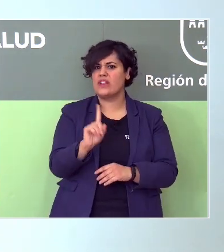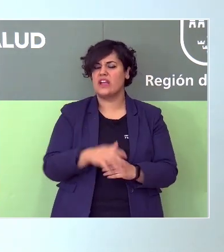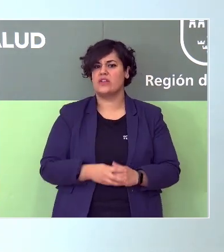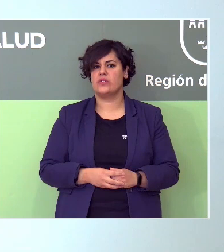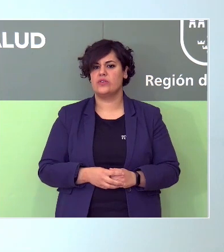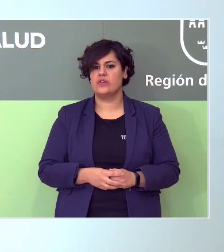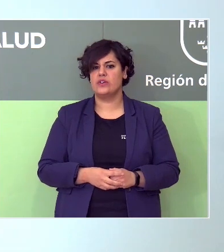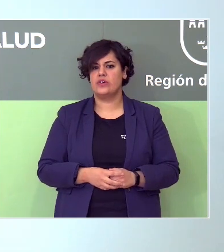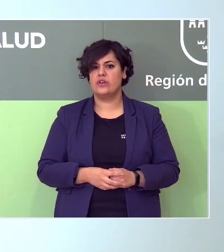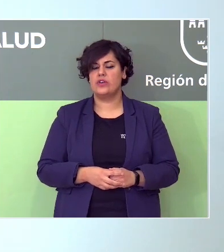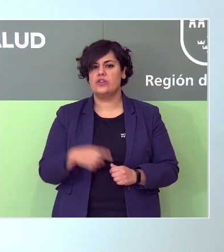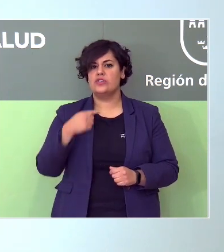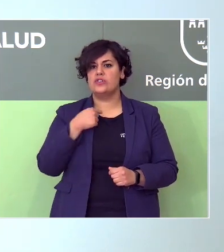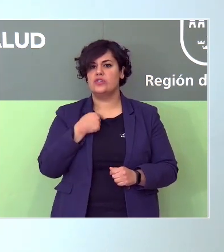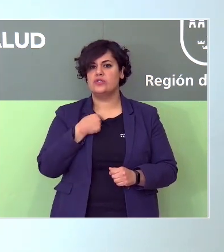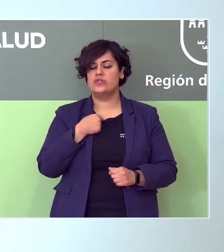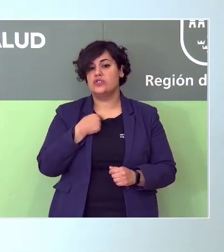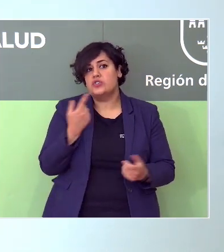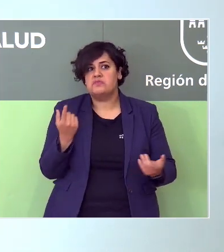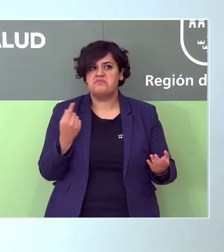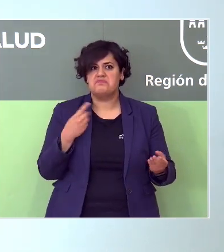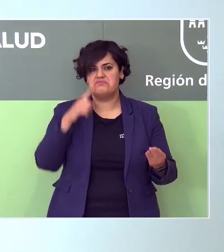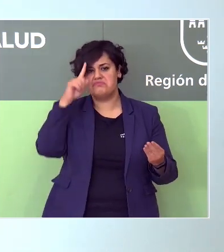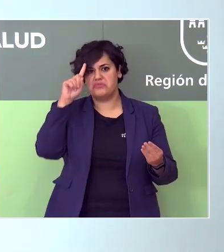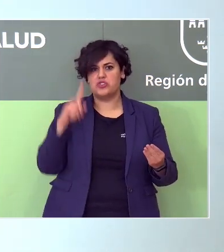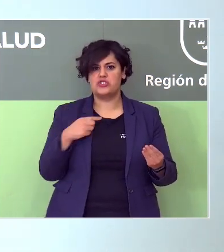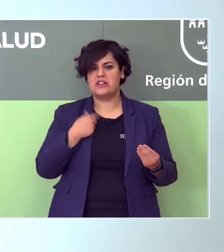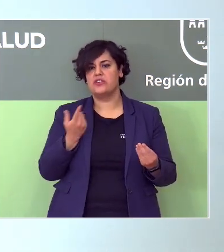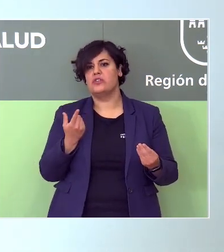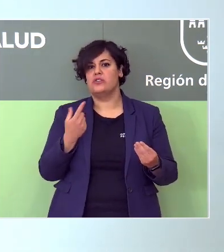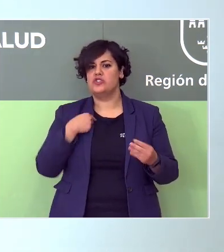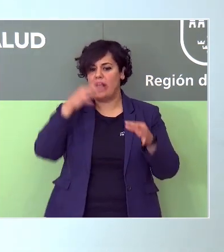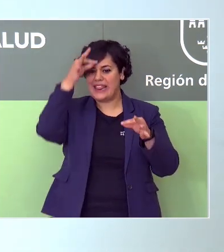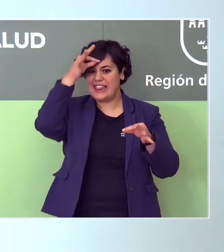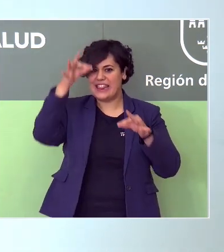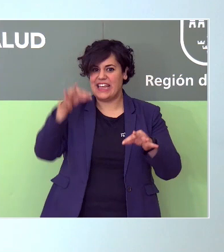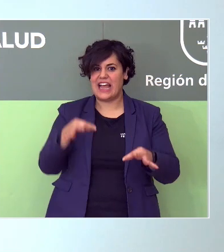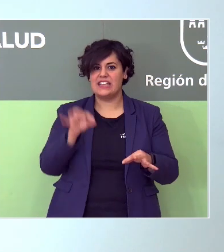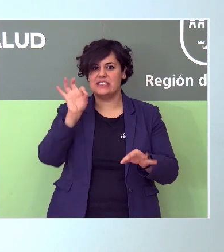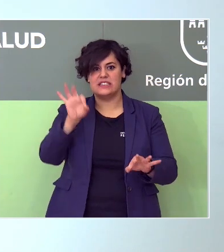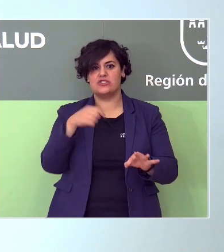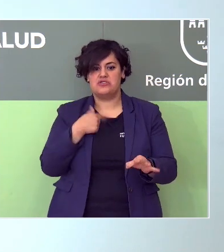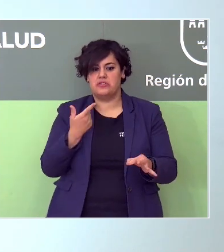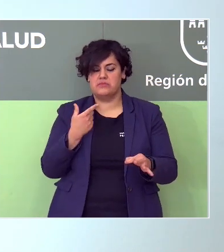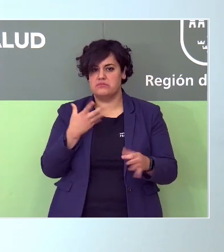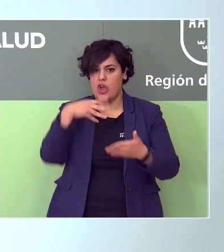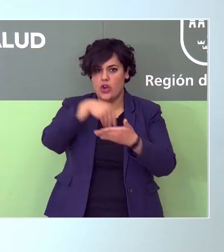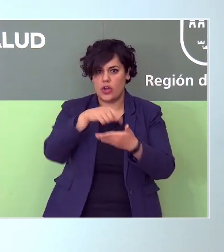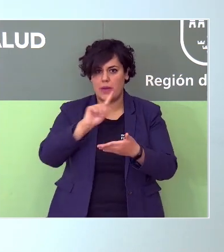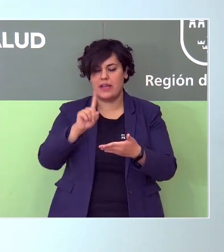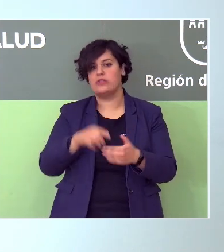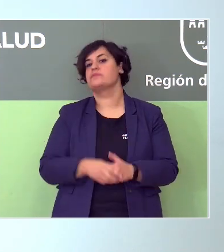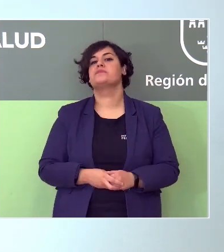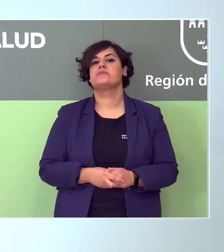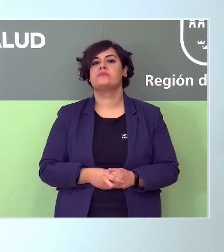de una novela de ciencia ficción. Entonces, pues no voy a entrar en esos detalles. Respecto a por qué, es verdad